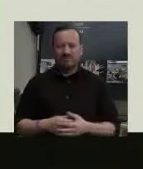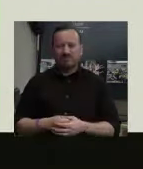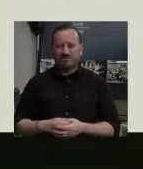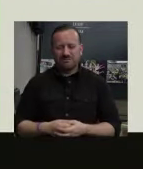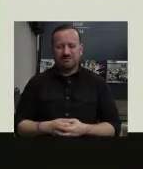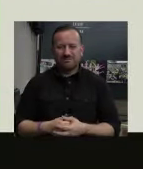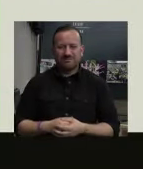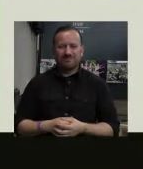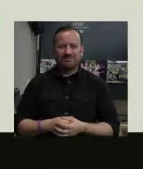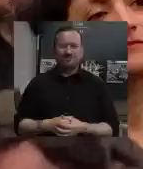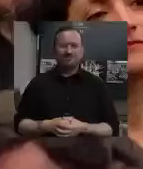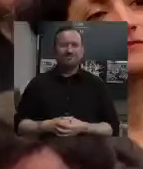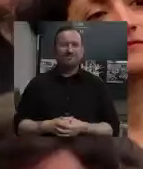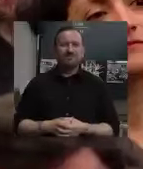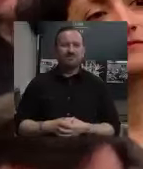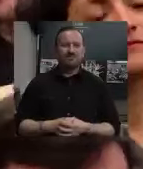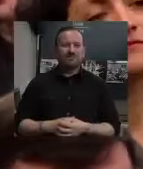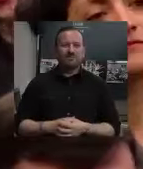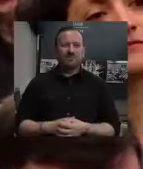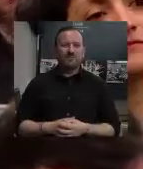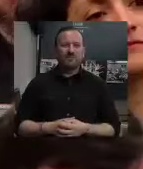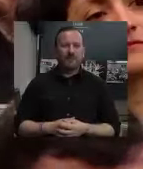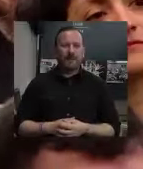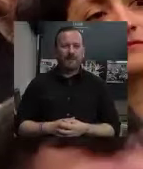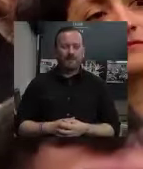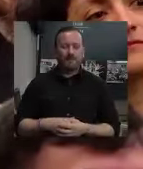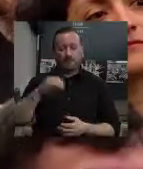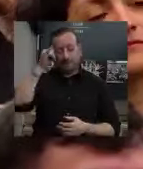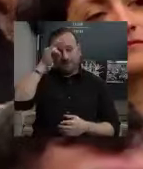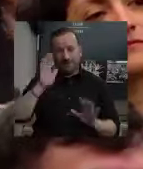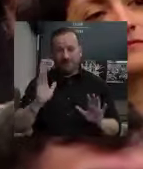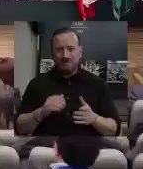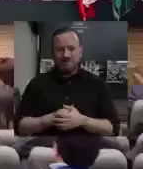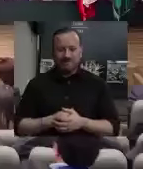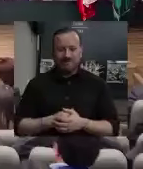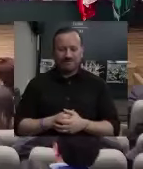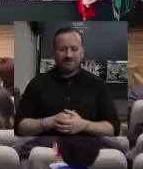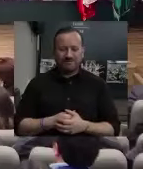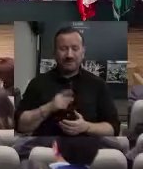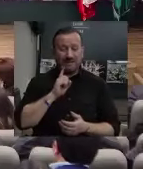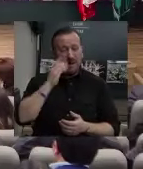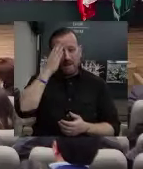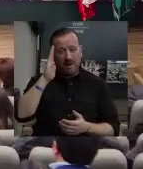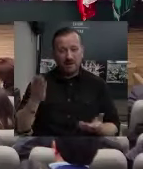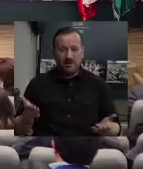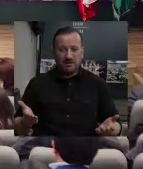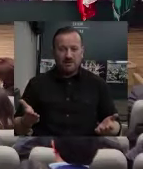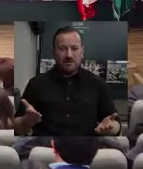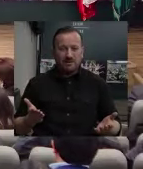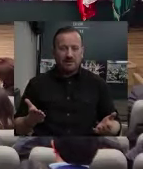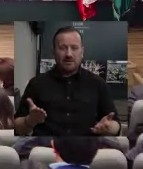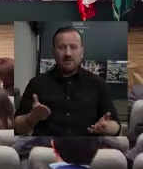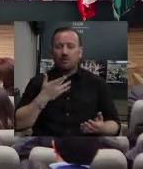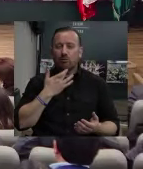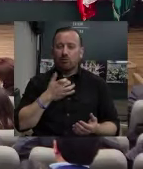mal sí Perdonen autoridad está mal Sí